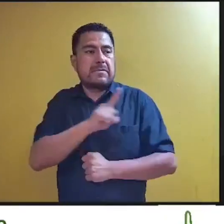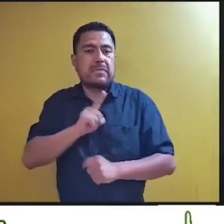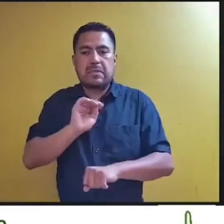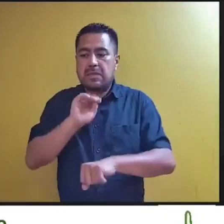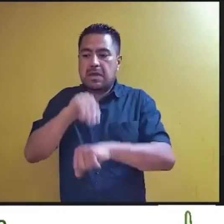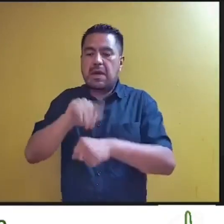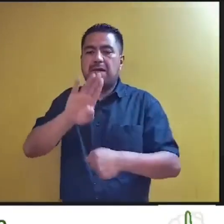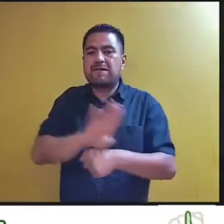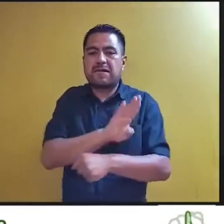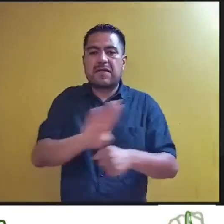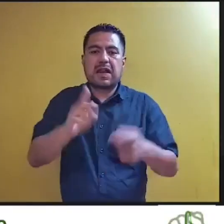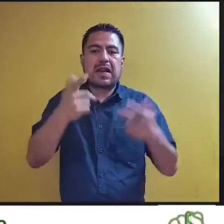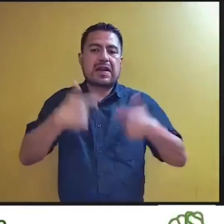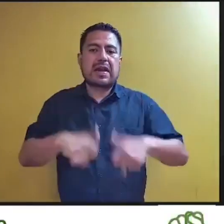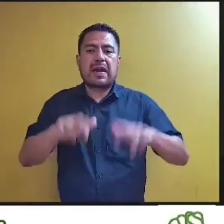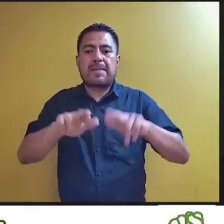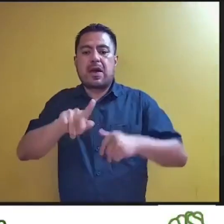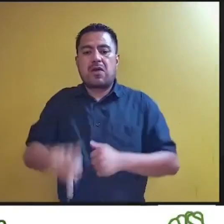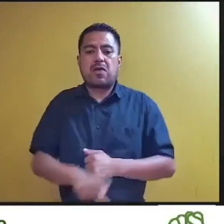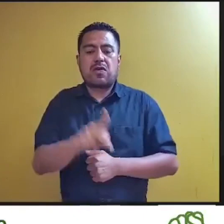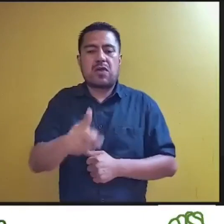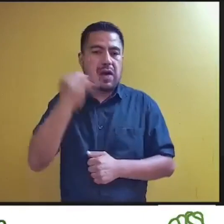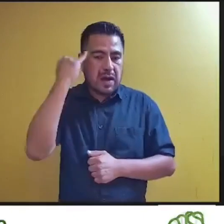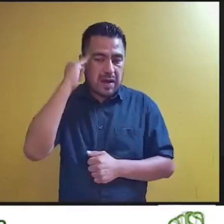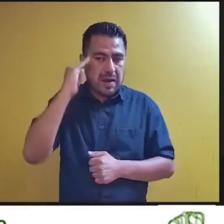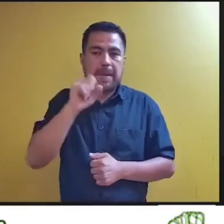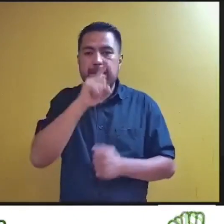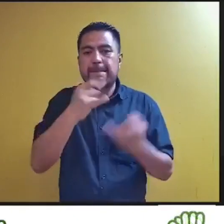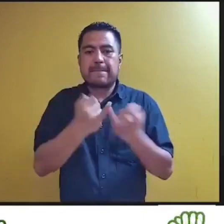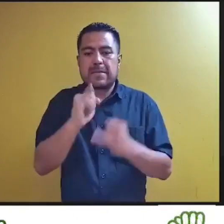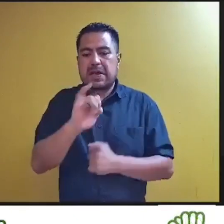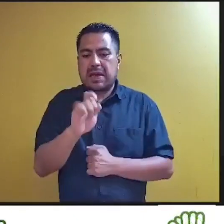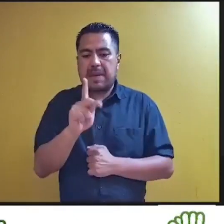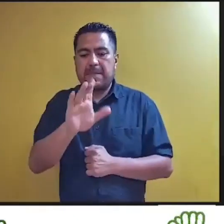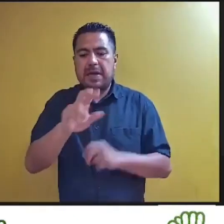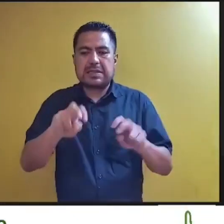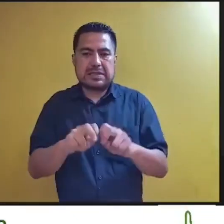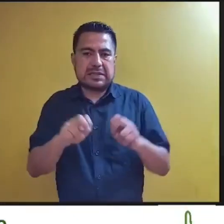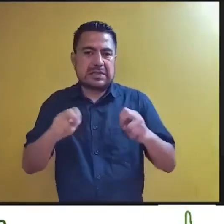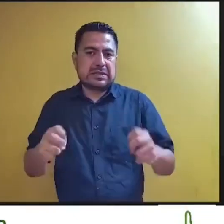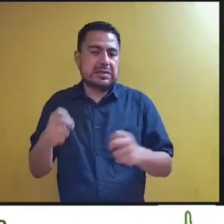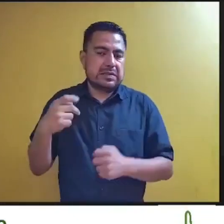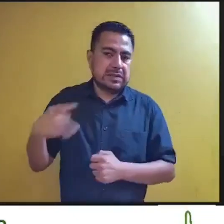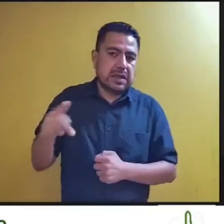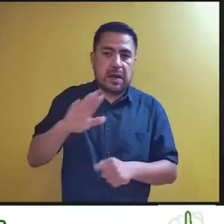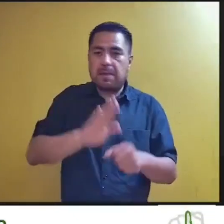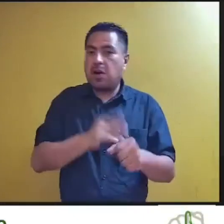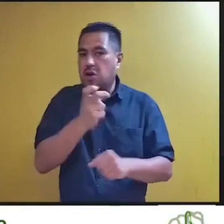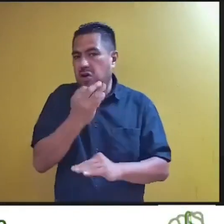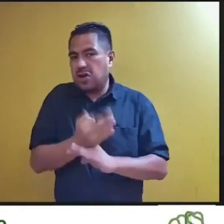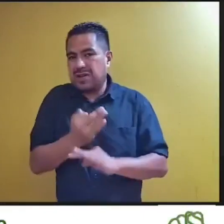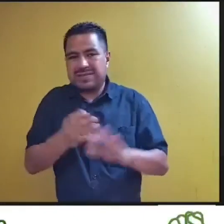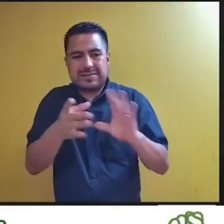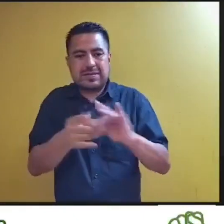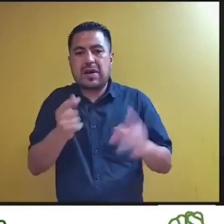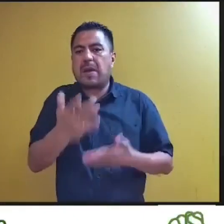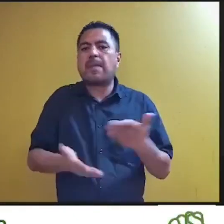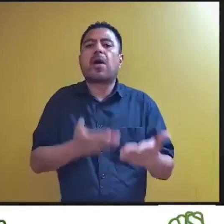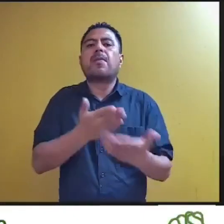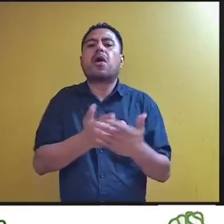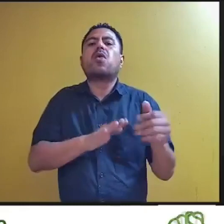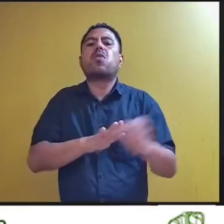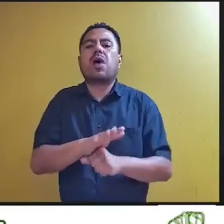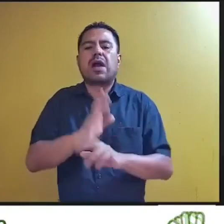en beneficio de la representación de los pueblos originarios ante el Consejo General del IEP Segro. Por lo expuesto y fundado, se proponen los